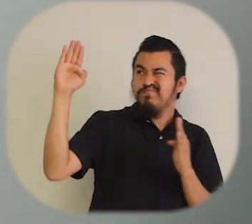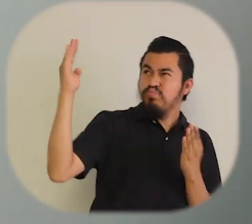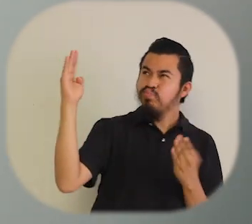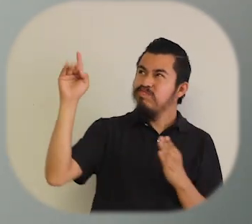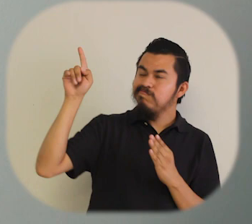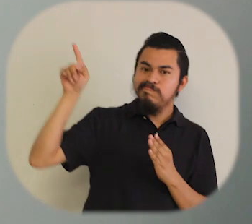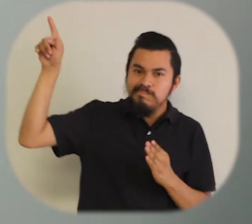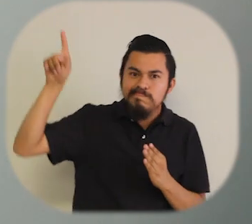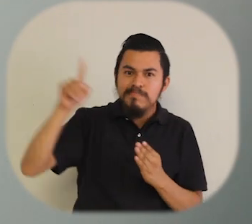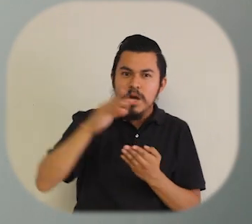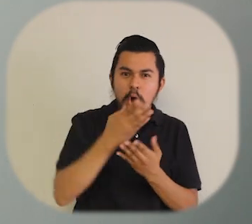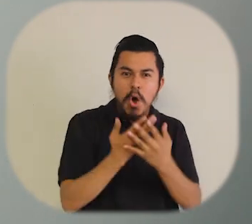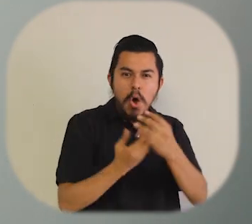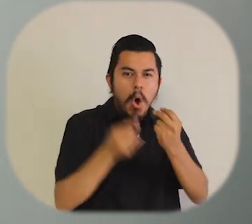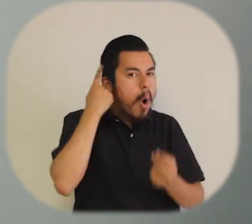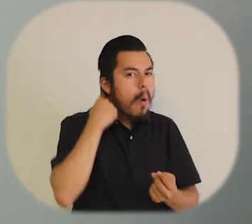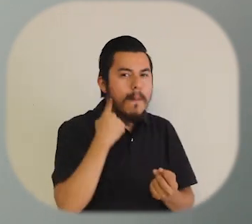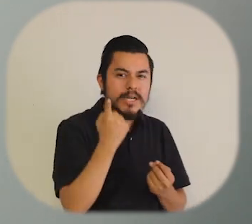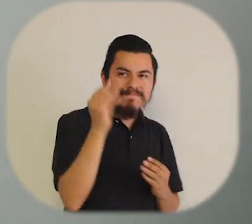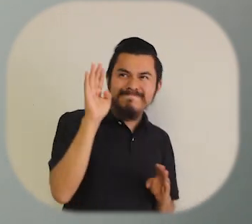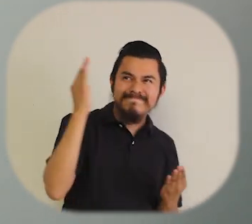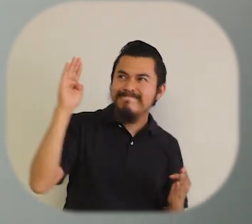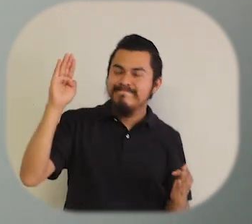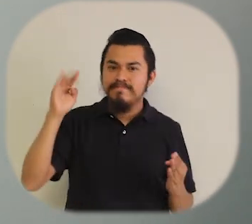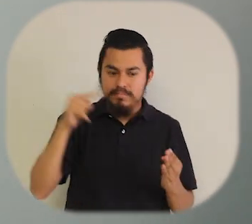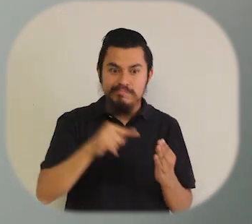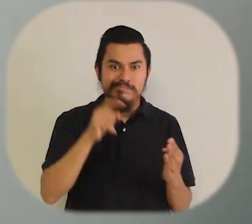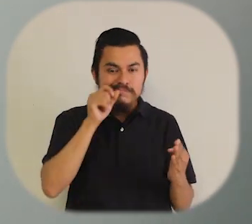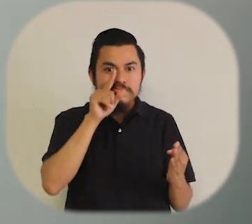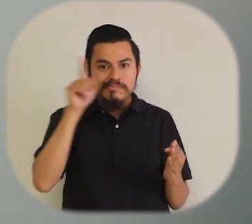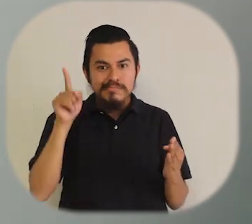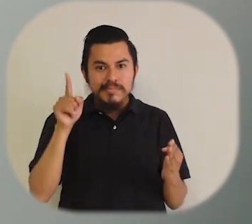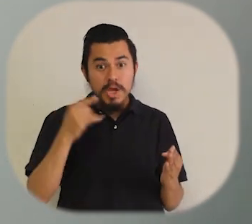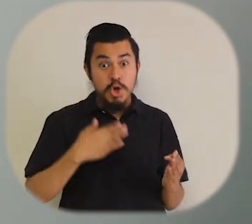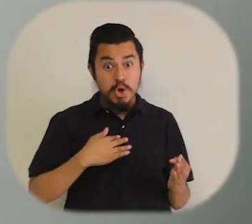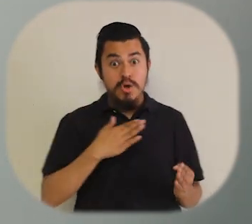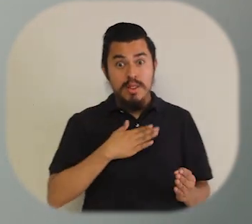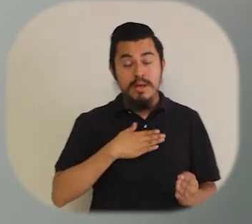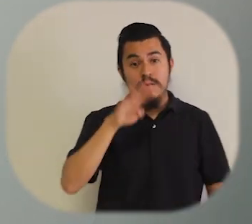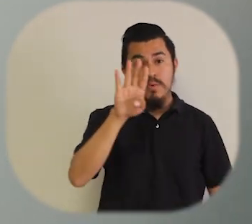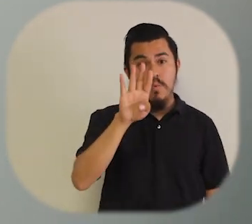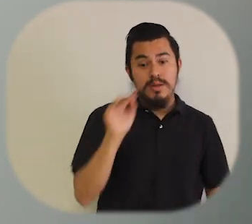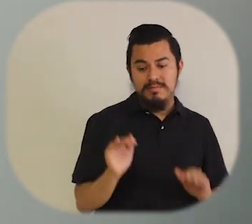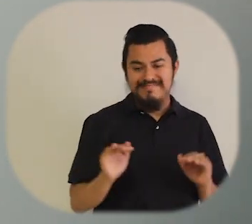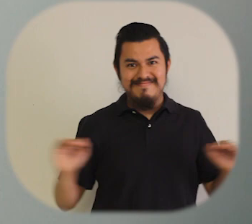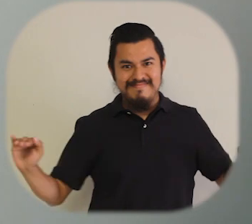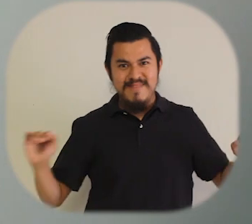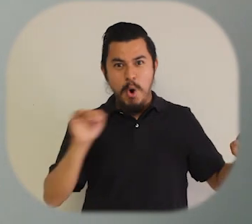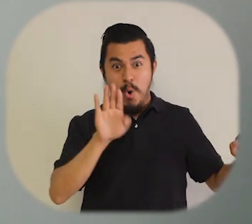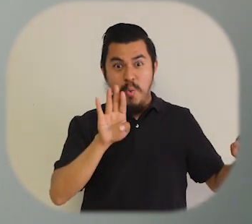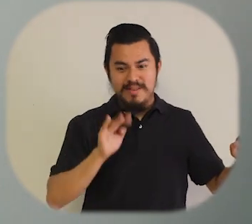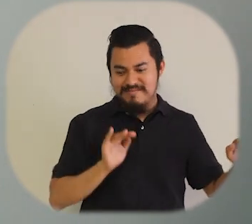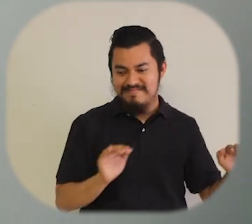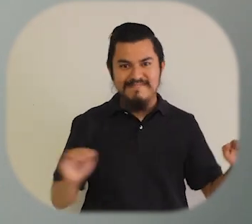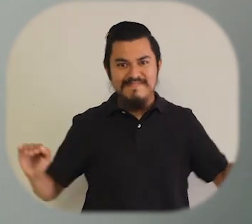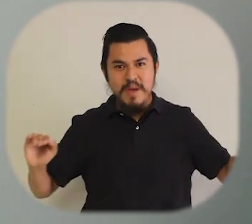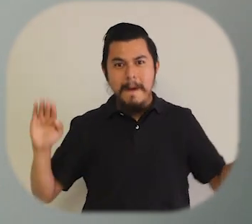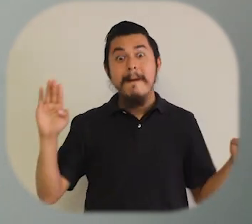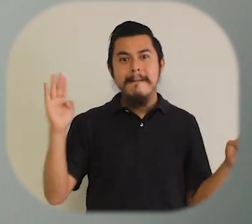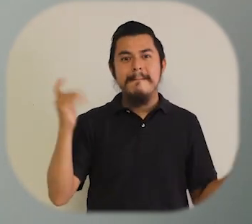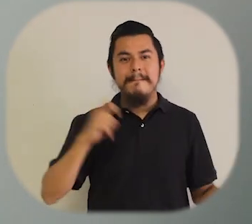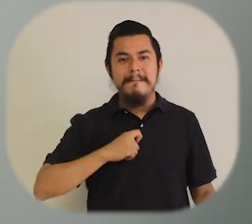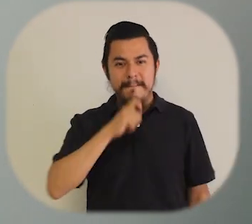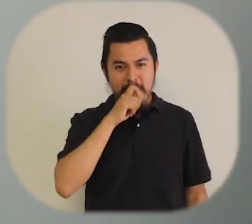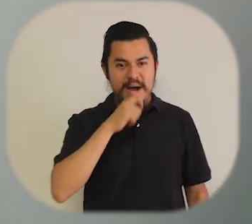sorprendente. Yo tengo 4 hijos y estos 4 hijos se asemejan a mí. El hecho de